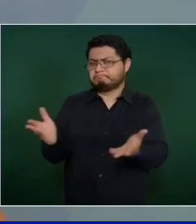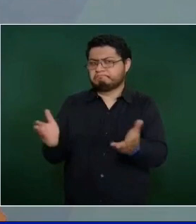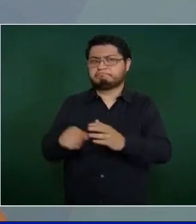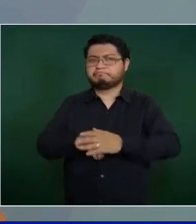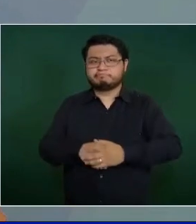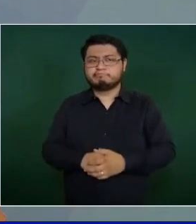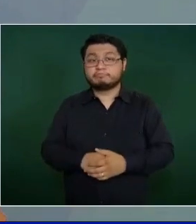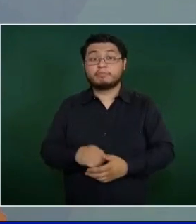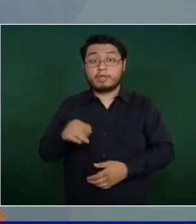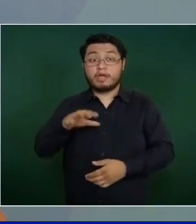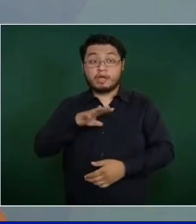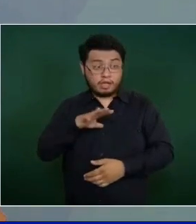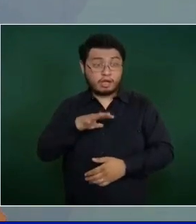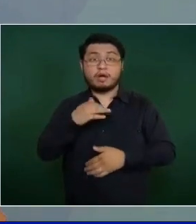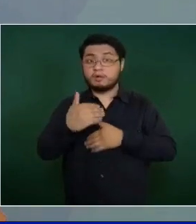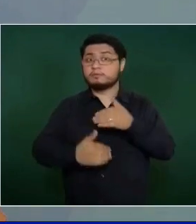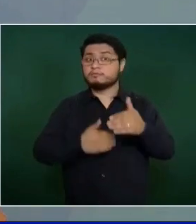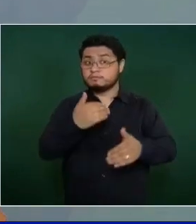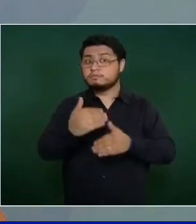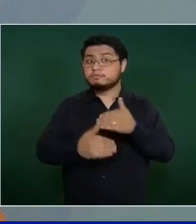y hay progreso